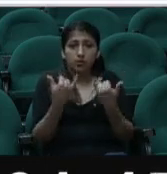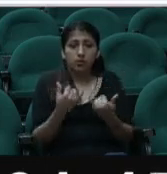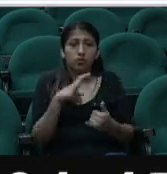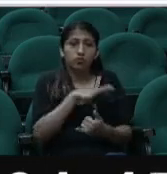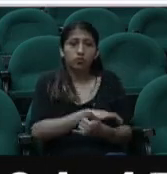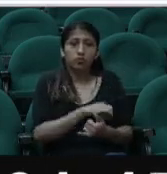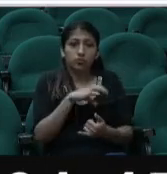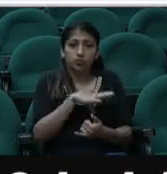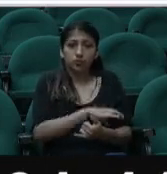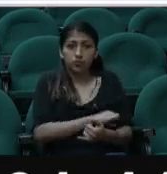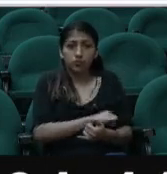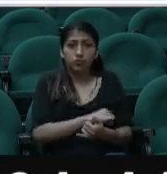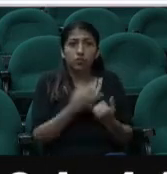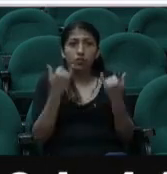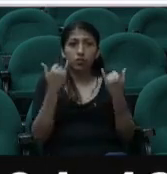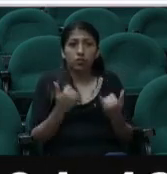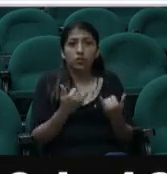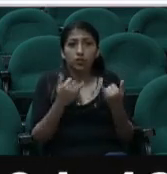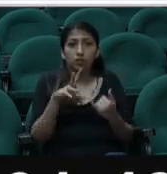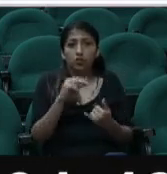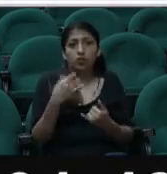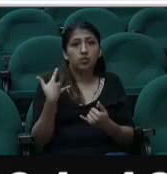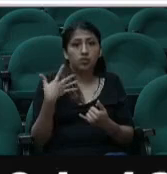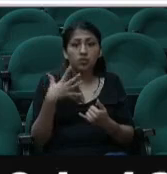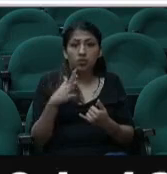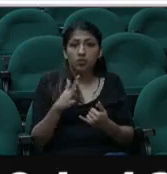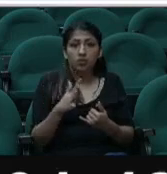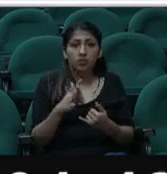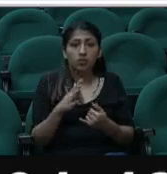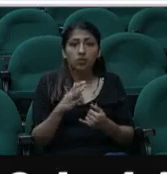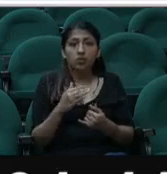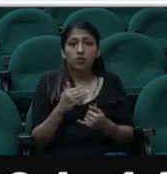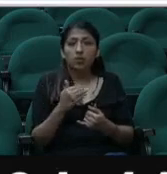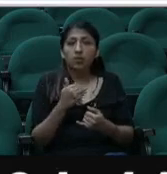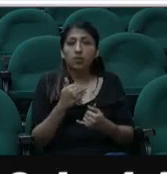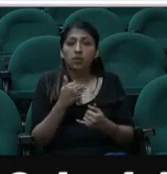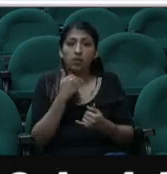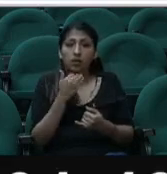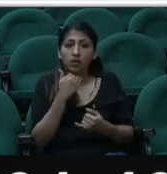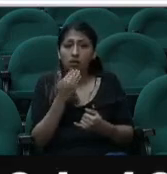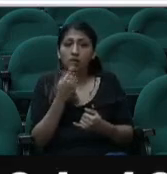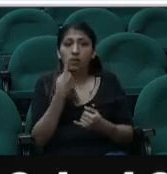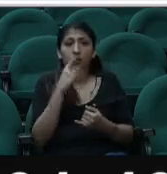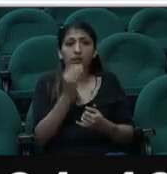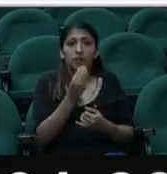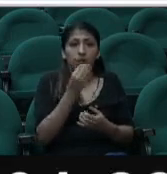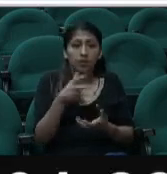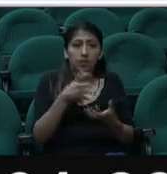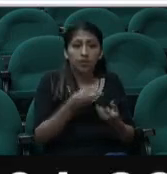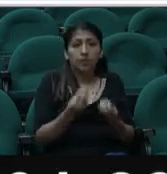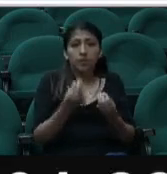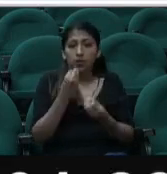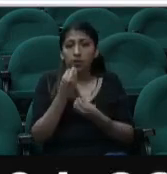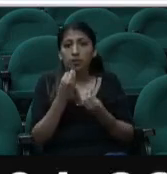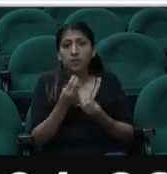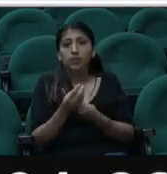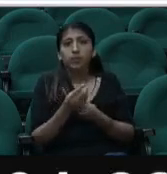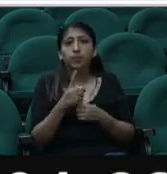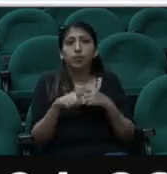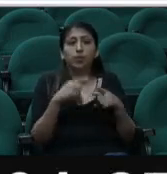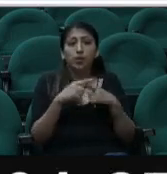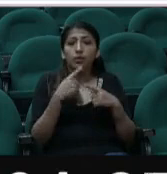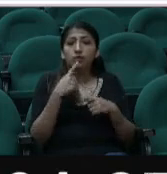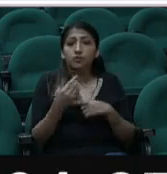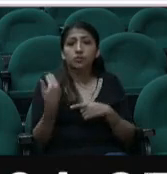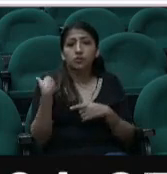sufren hoy no tienen siquiera al menos que llevar a su mesa cuando decimos